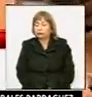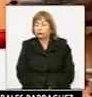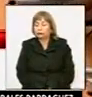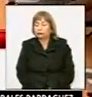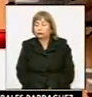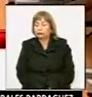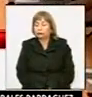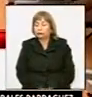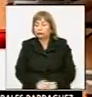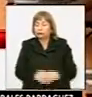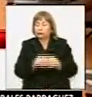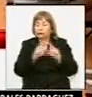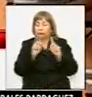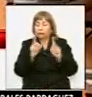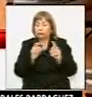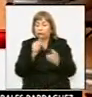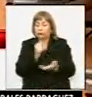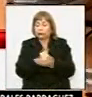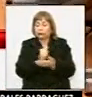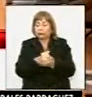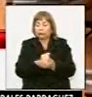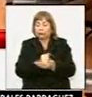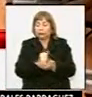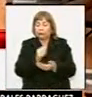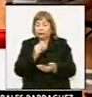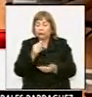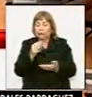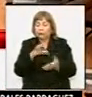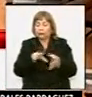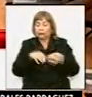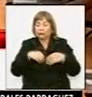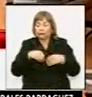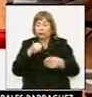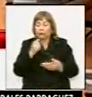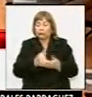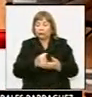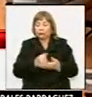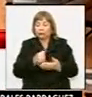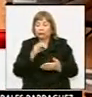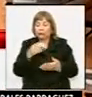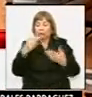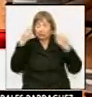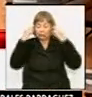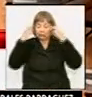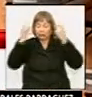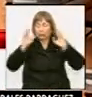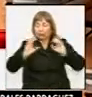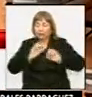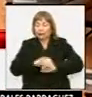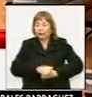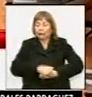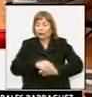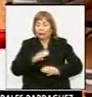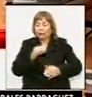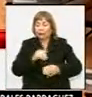Si consulta la dispensa de la lectura del acta para su aprobación para ejecutar sus acuerdos. ¿Al